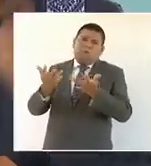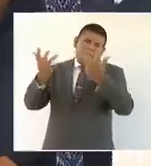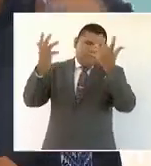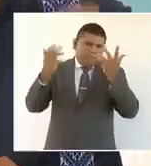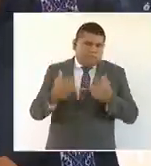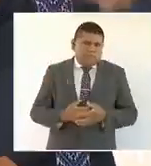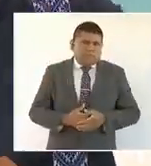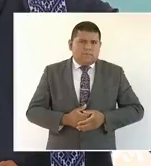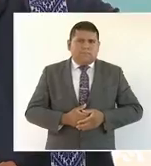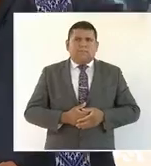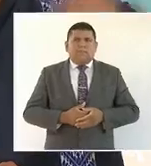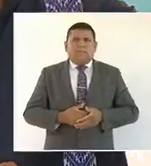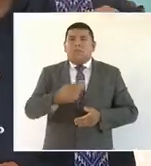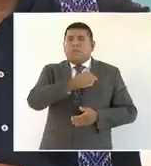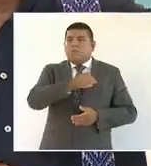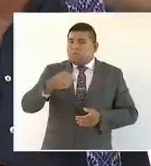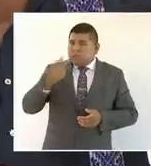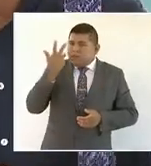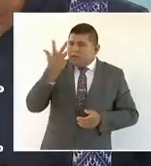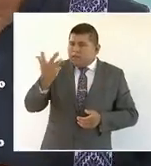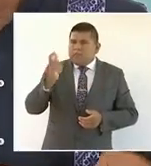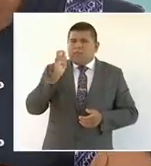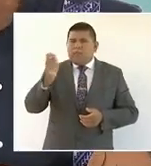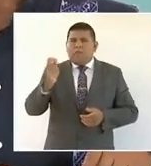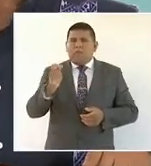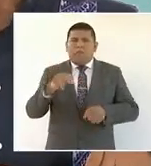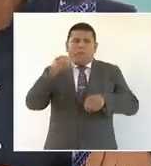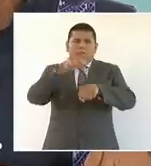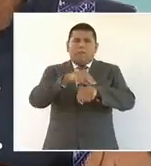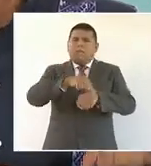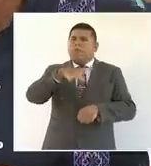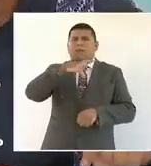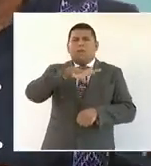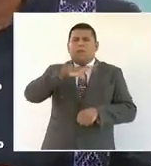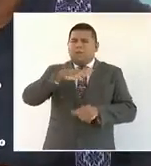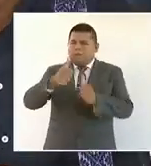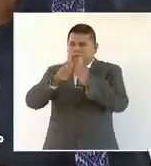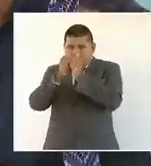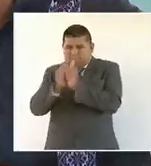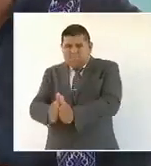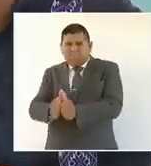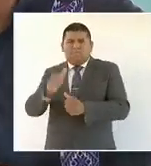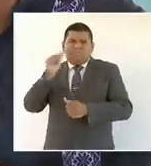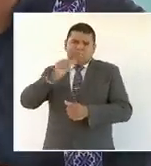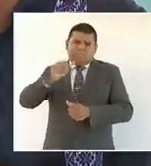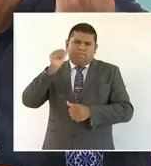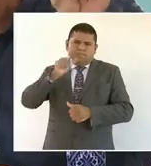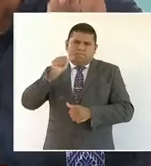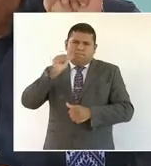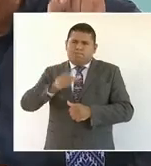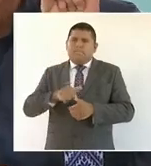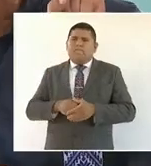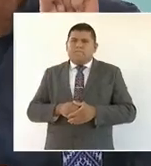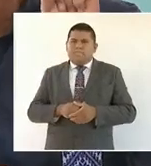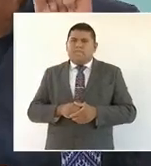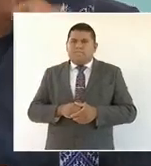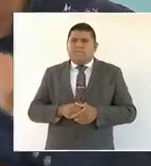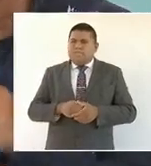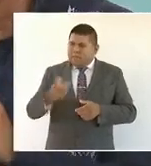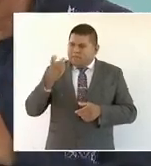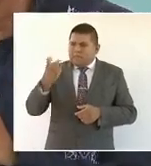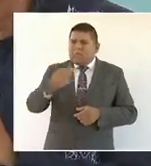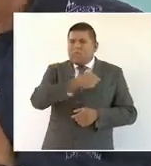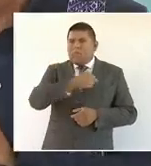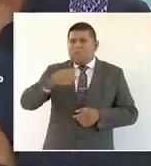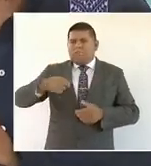Entonces queremos tener médicos todo el tiempo en centros de salud y en hospitales. Ese es el